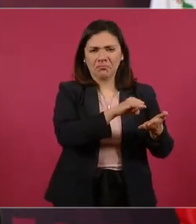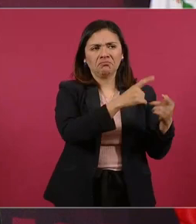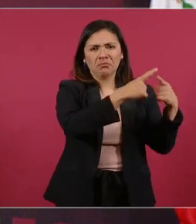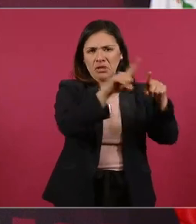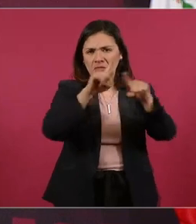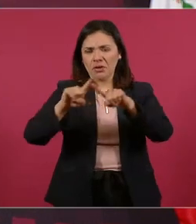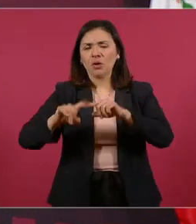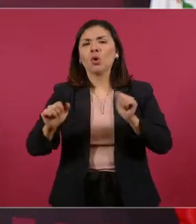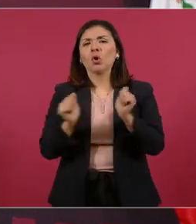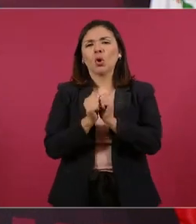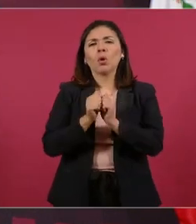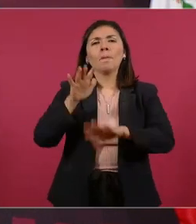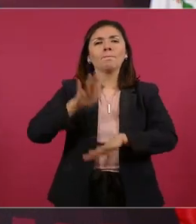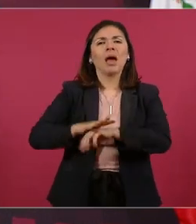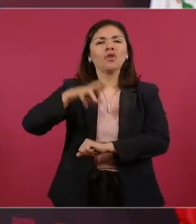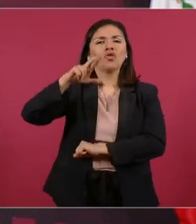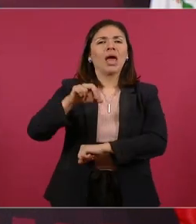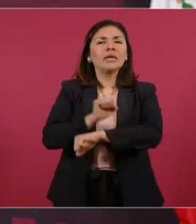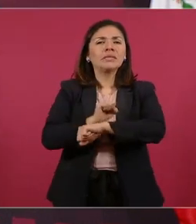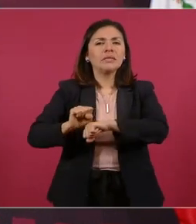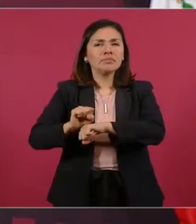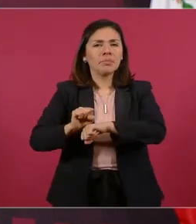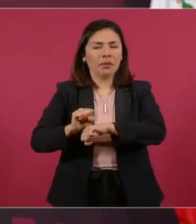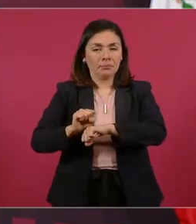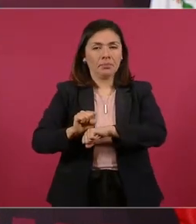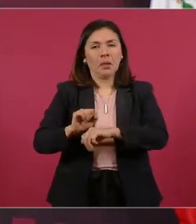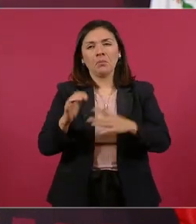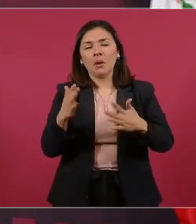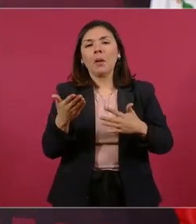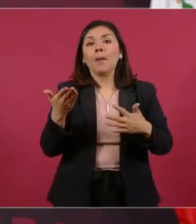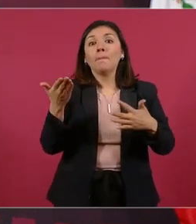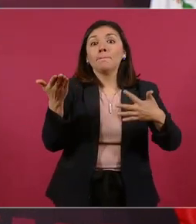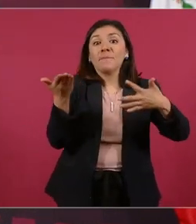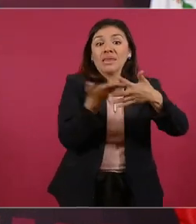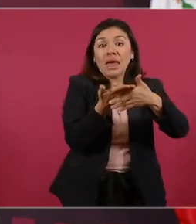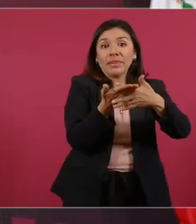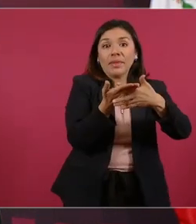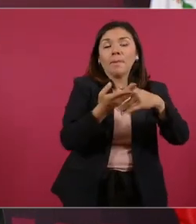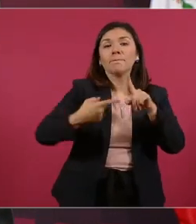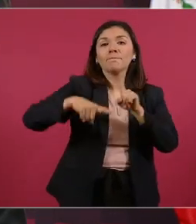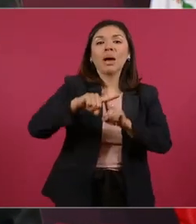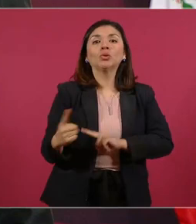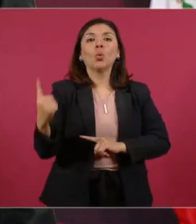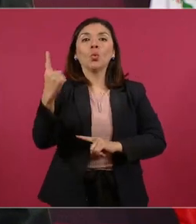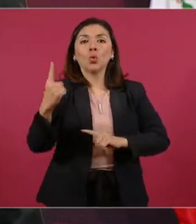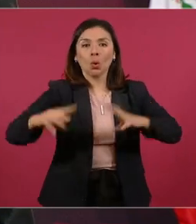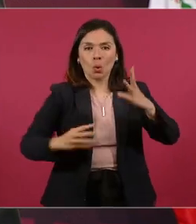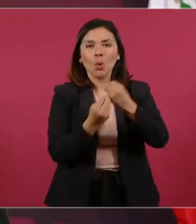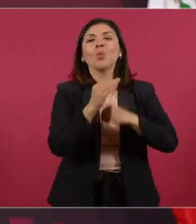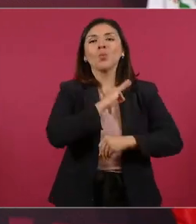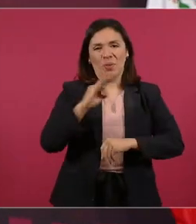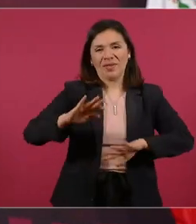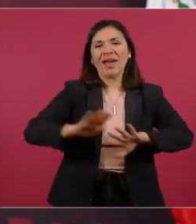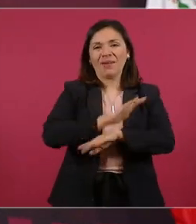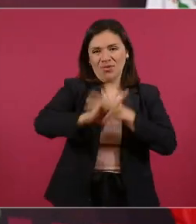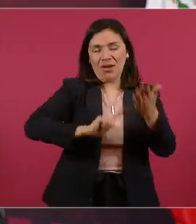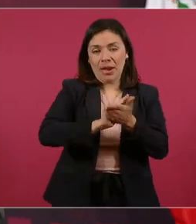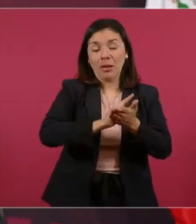con la mayoría simple, la mitad más uno, pero para reformar la